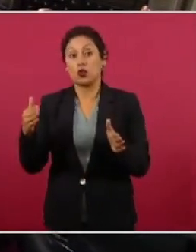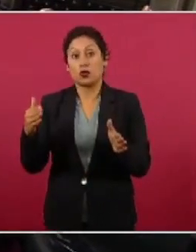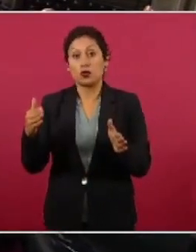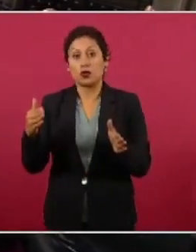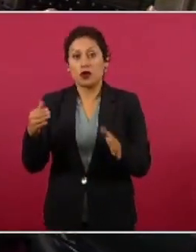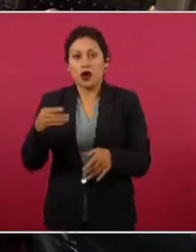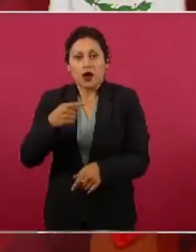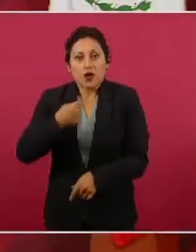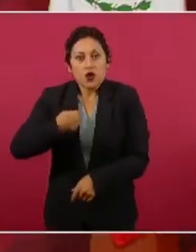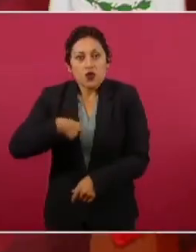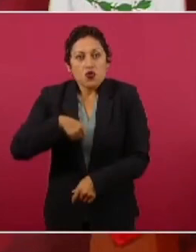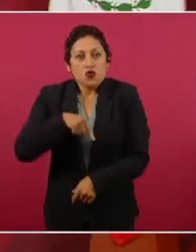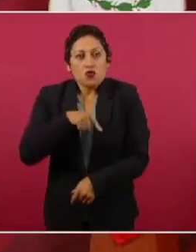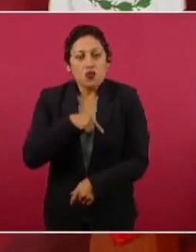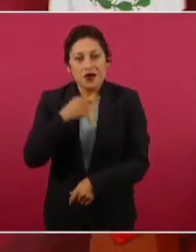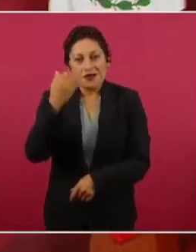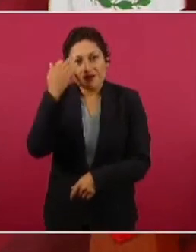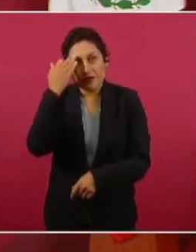construyendo el aeropuerto.